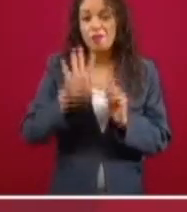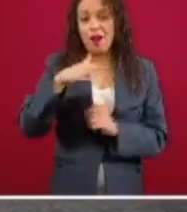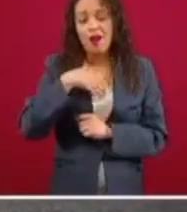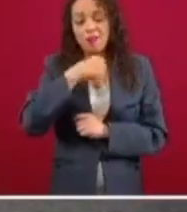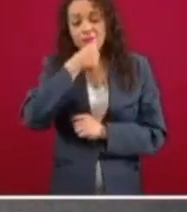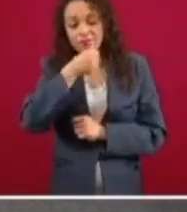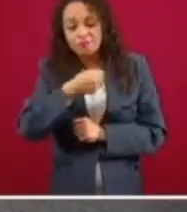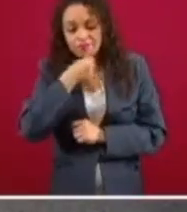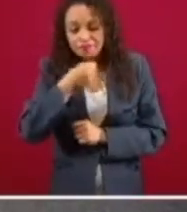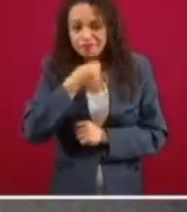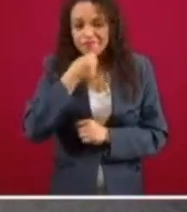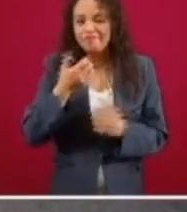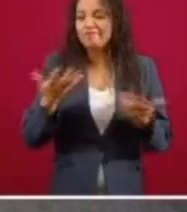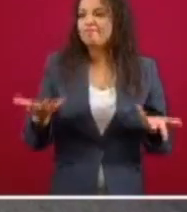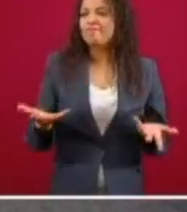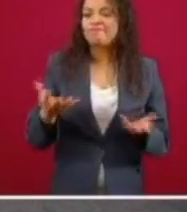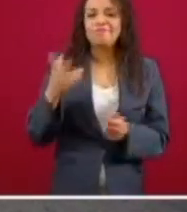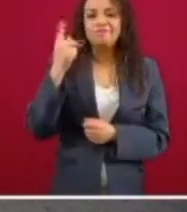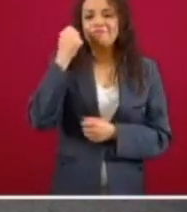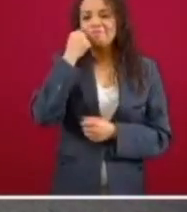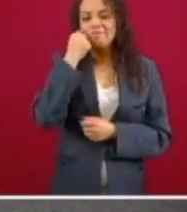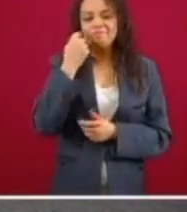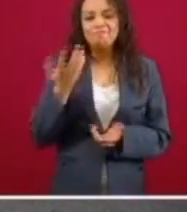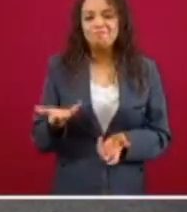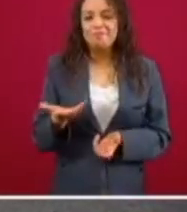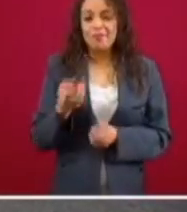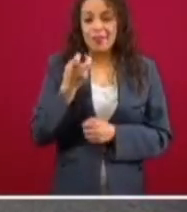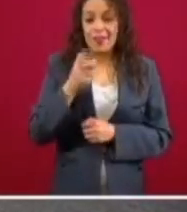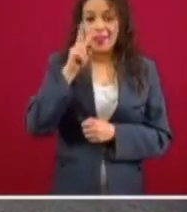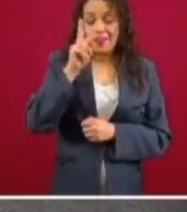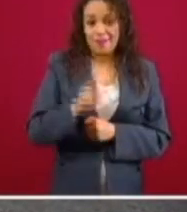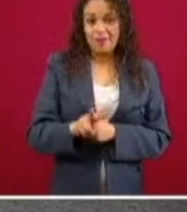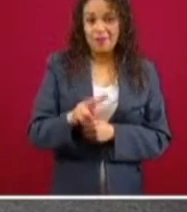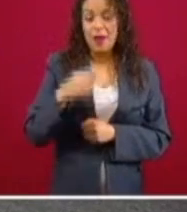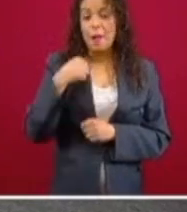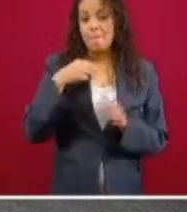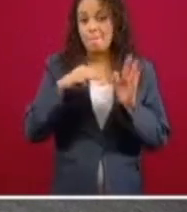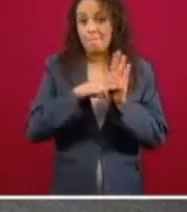Fíjense que ayuda mucho la madurez.